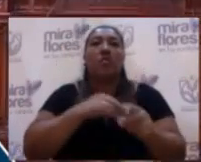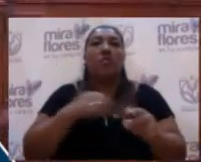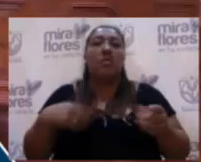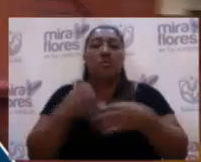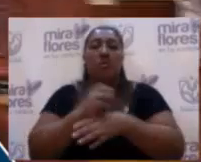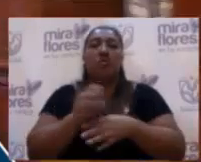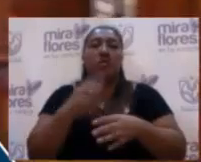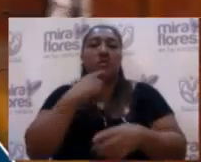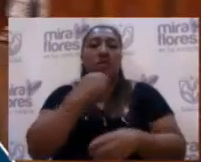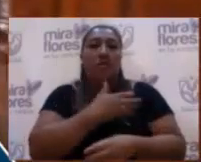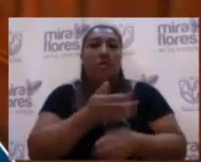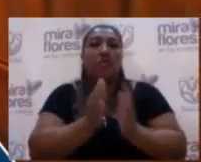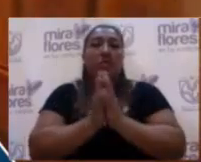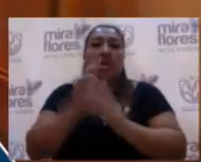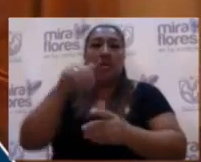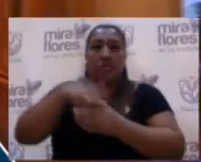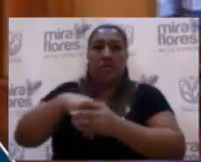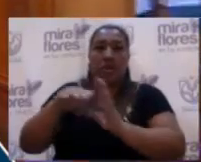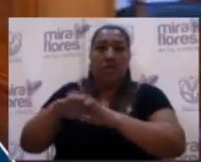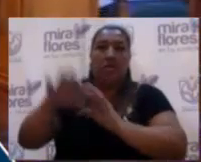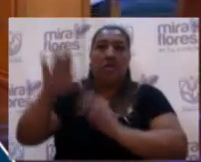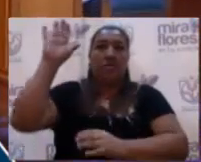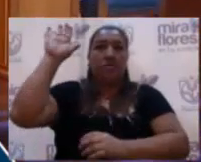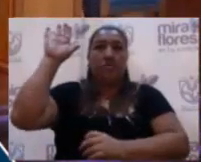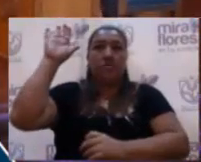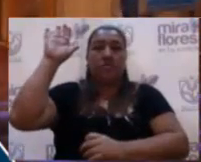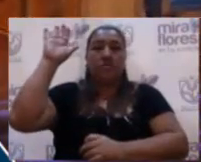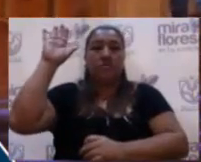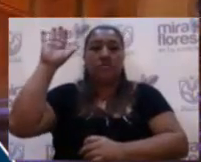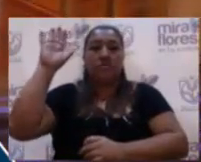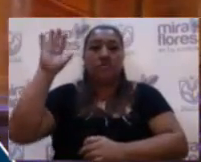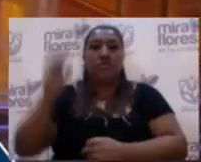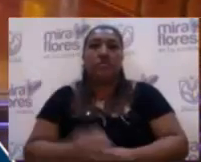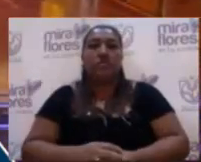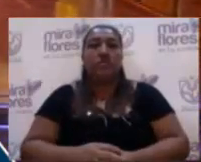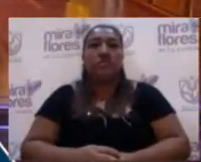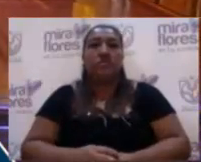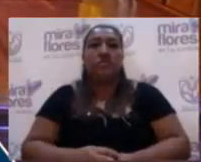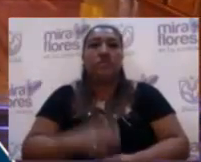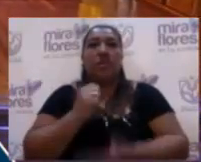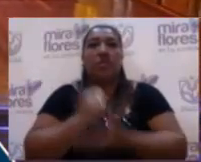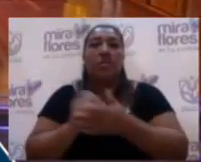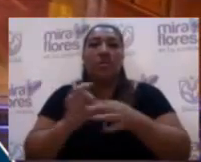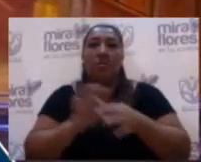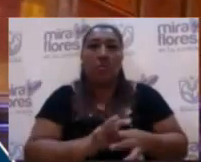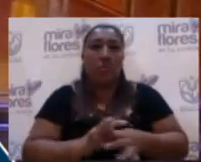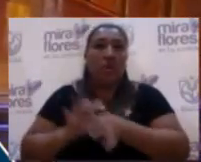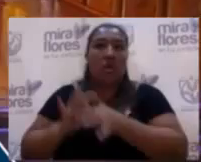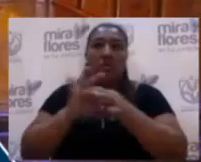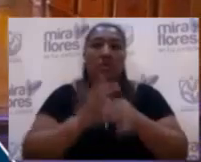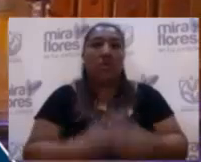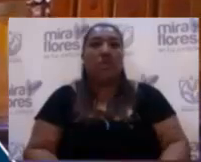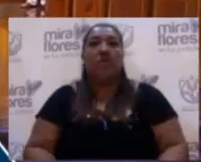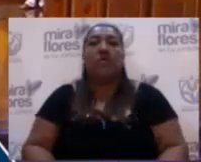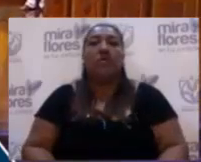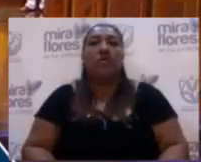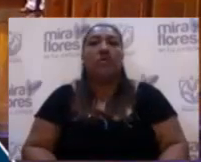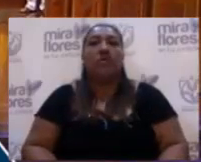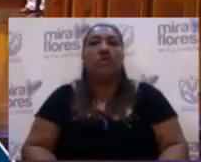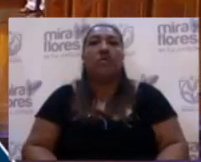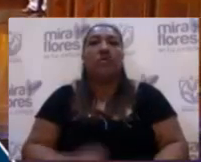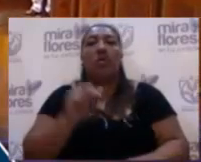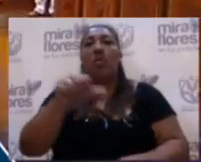estén a favor, sírvanse a expresarlo en señal de conformidad. Se aprueba por unanimidad de votos. Muchas gracias. Vamos al siguiente punto, por